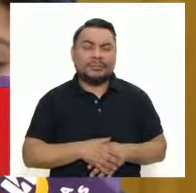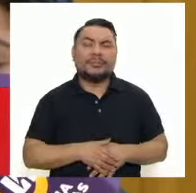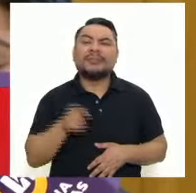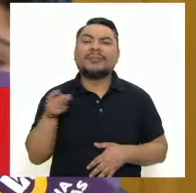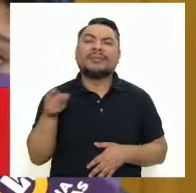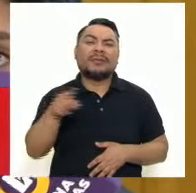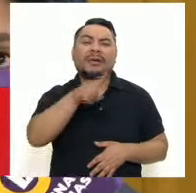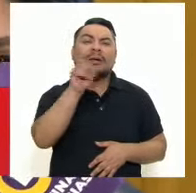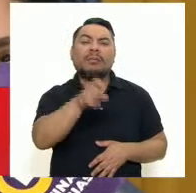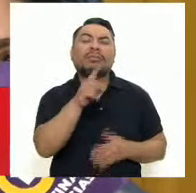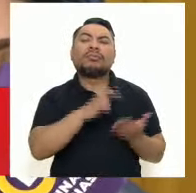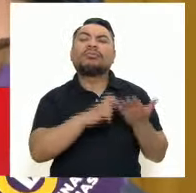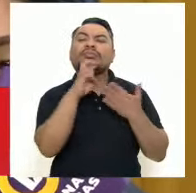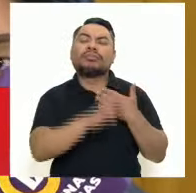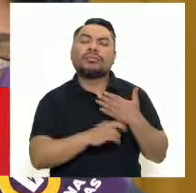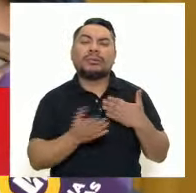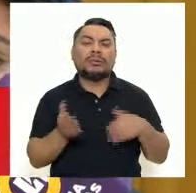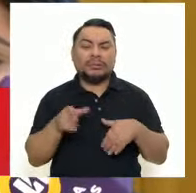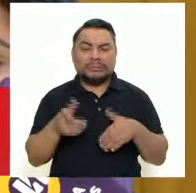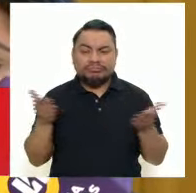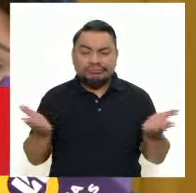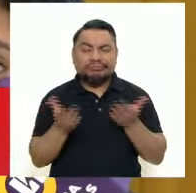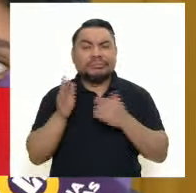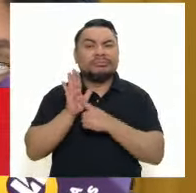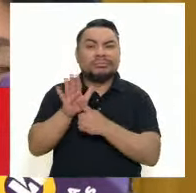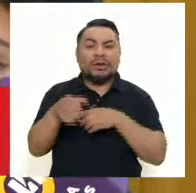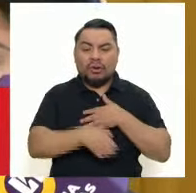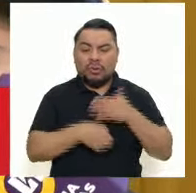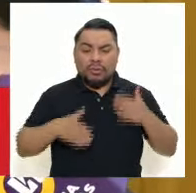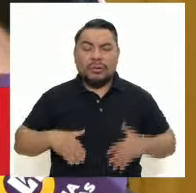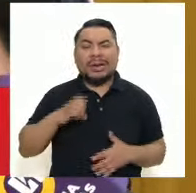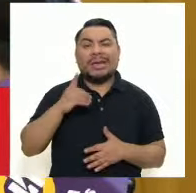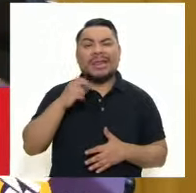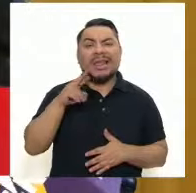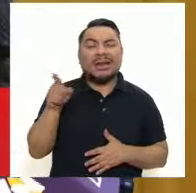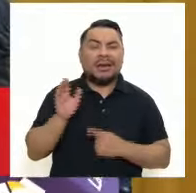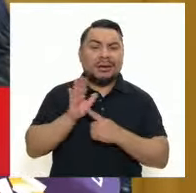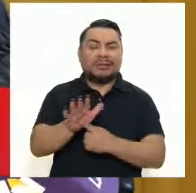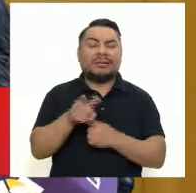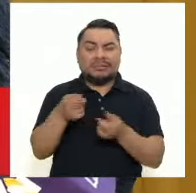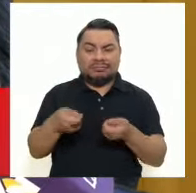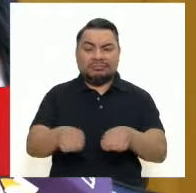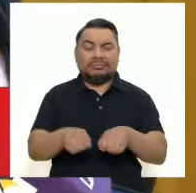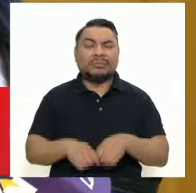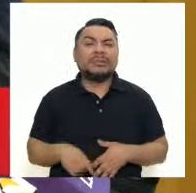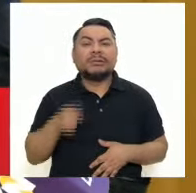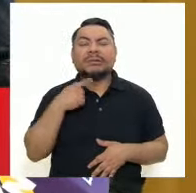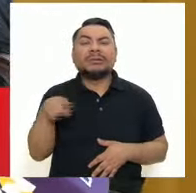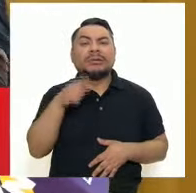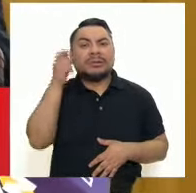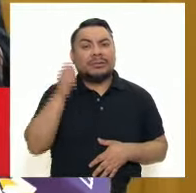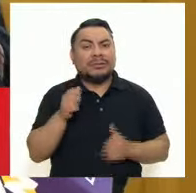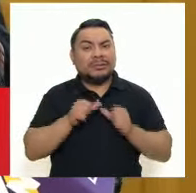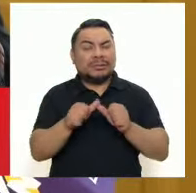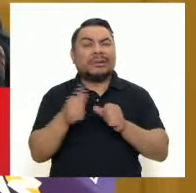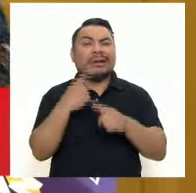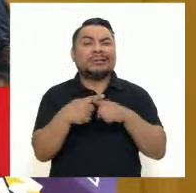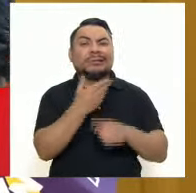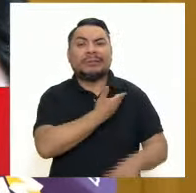ahora sobre el proyecto que impulsa y que ha presentado el congresista Edgar Raimundo para derogar las pensiones vitalicias a los